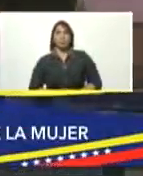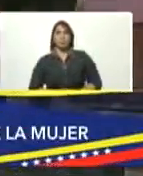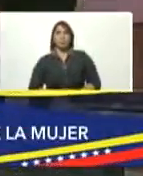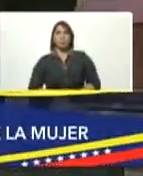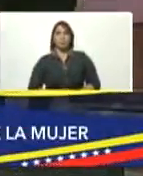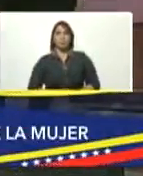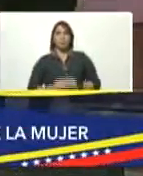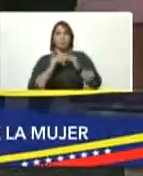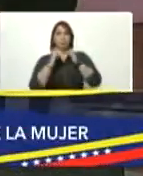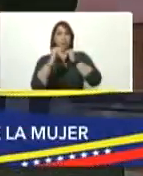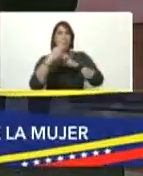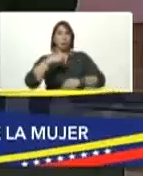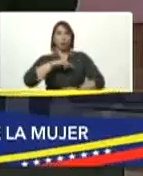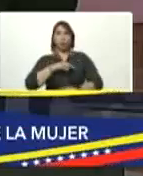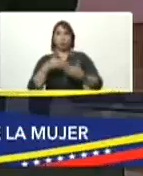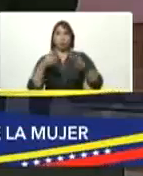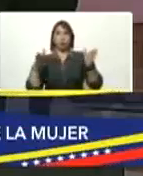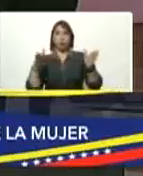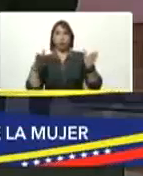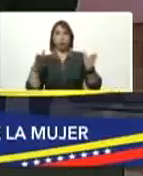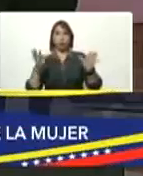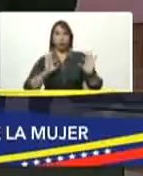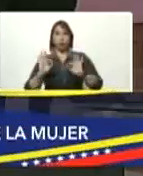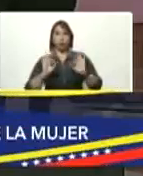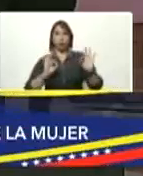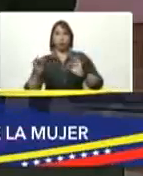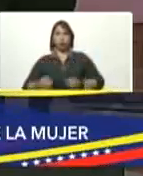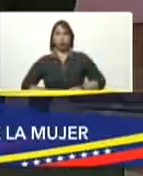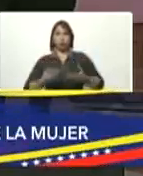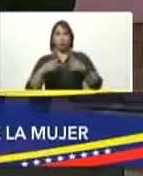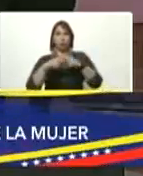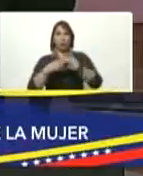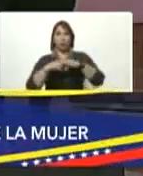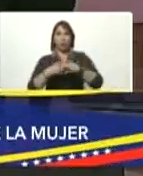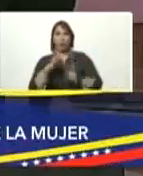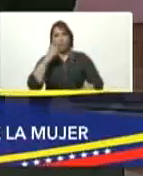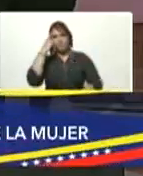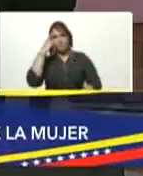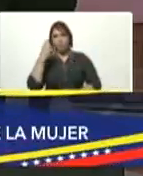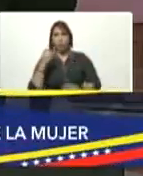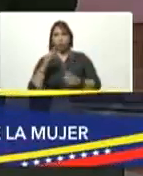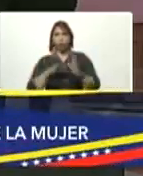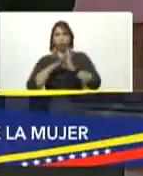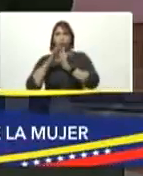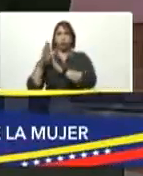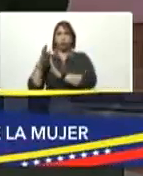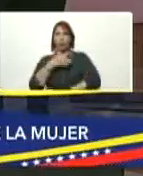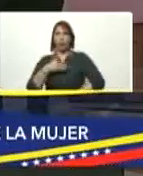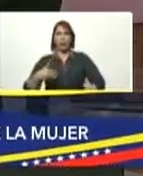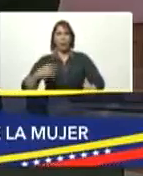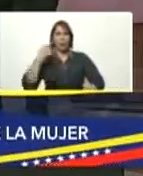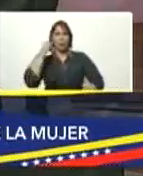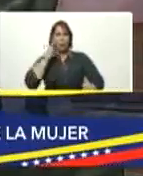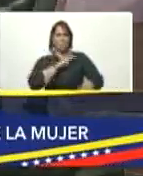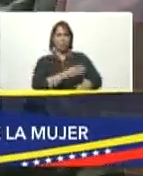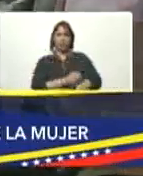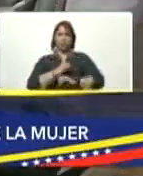terraza que hemos preparado para darles talleres de emprendimiento, porque queremos una mujer empoderada